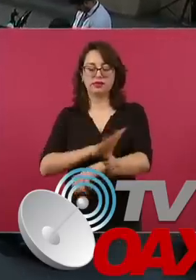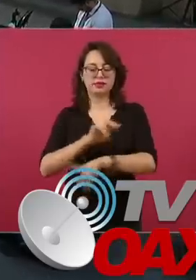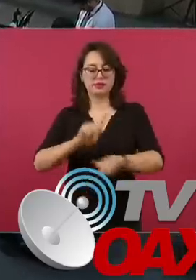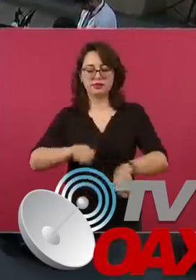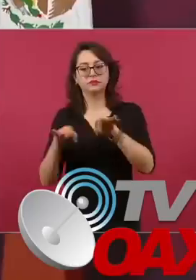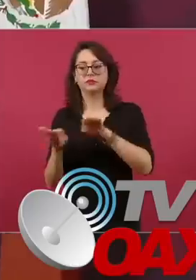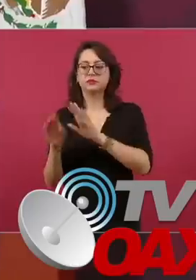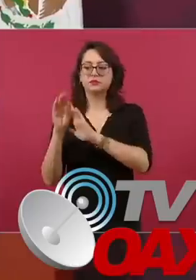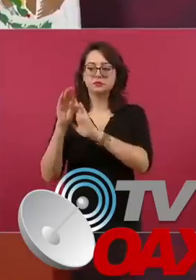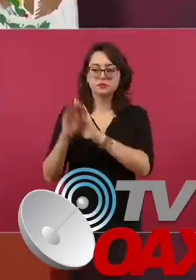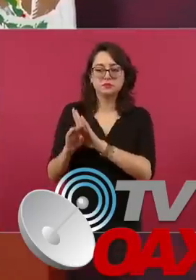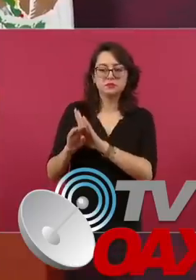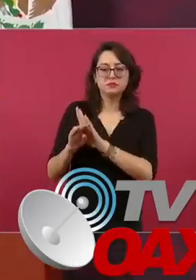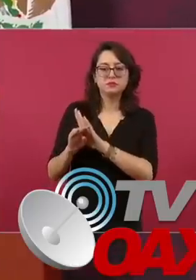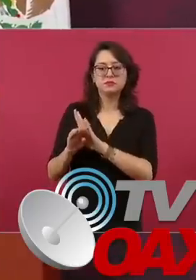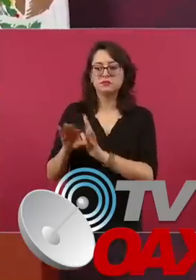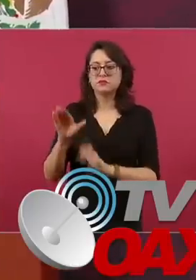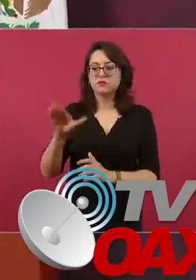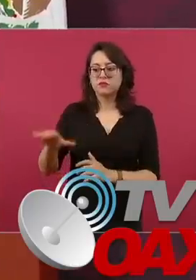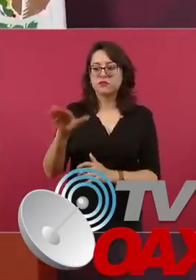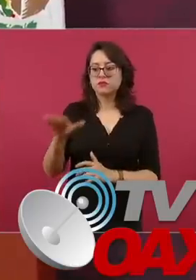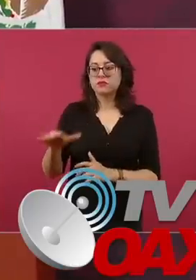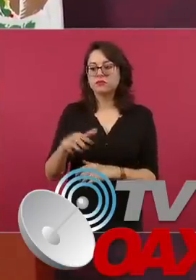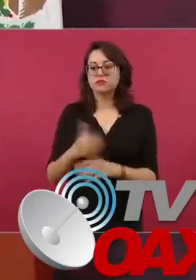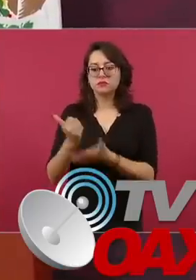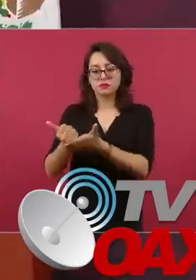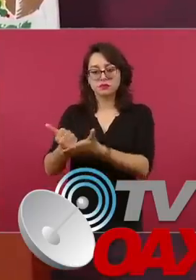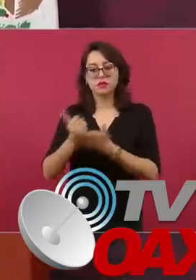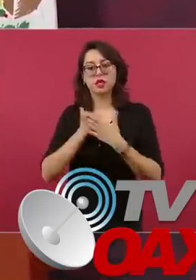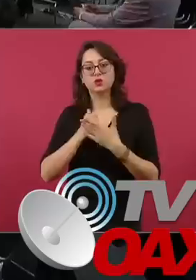claro, en la construcción